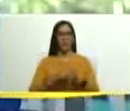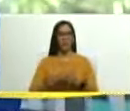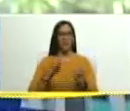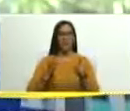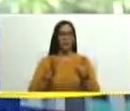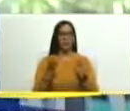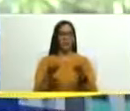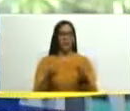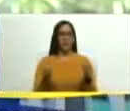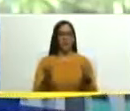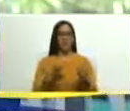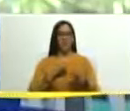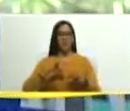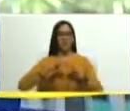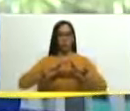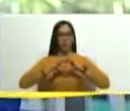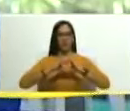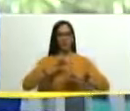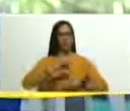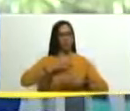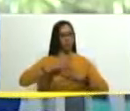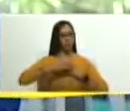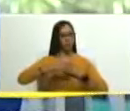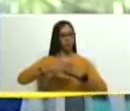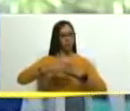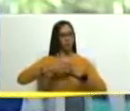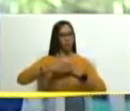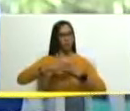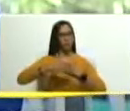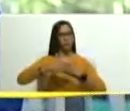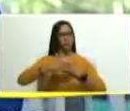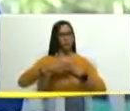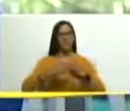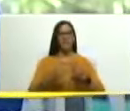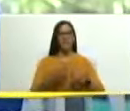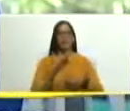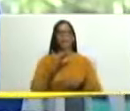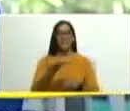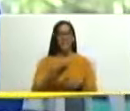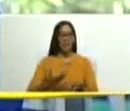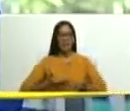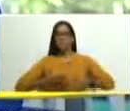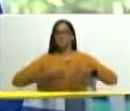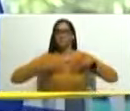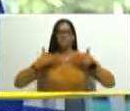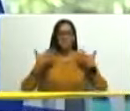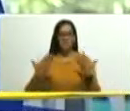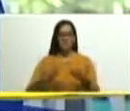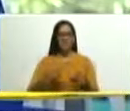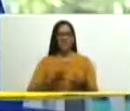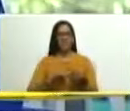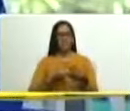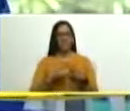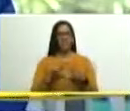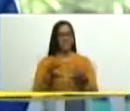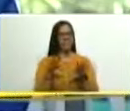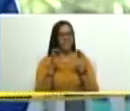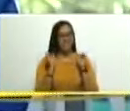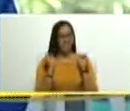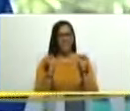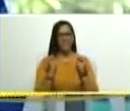Me emociono demasiado y el corazón se me pone a millón. Y me da por gritar, por arengar. Así que te comprendo,